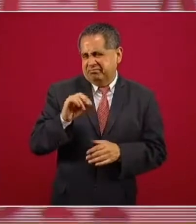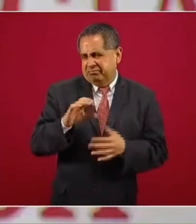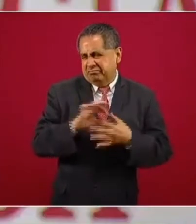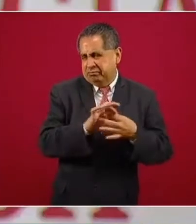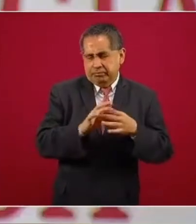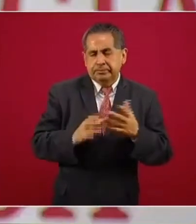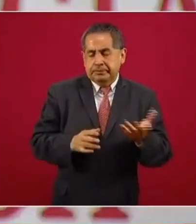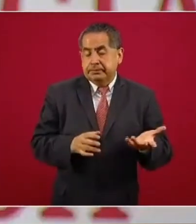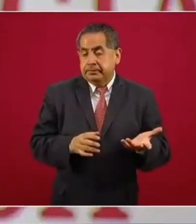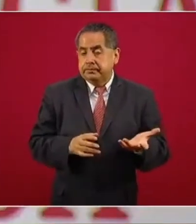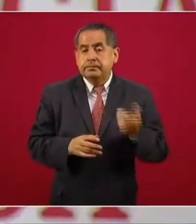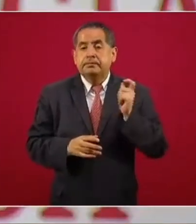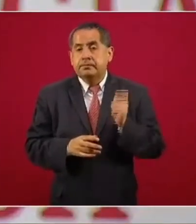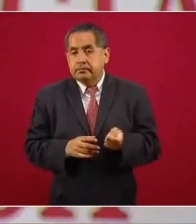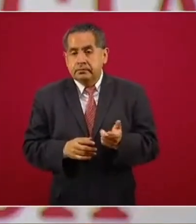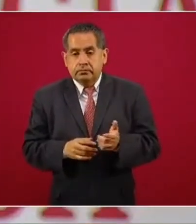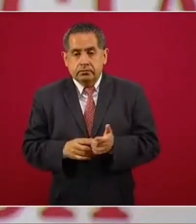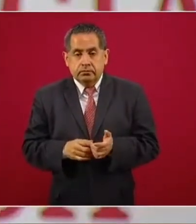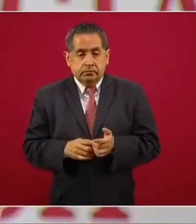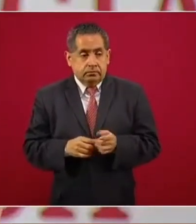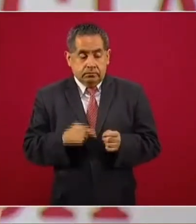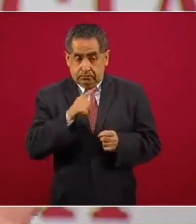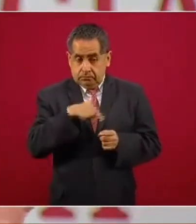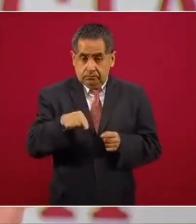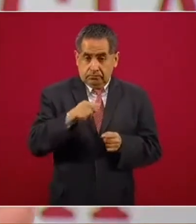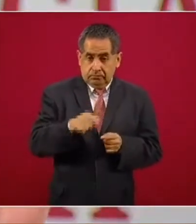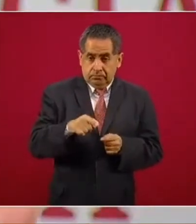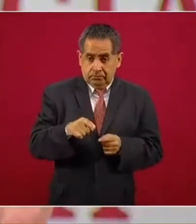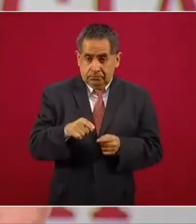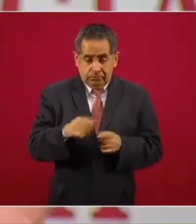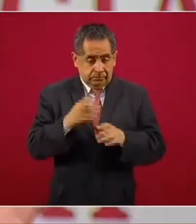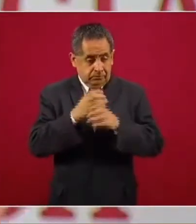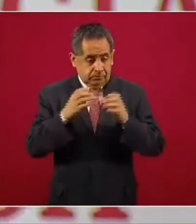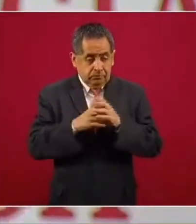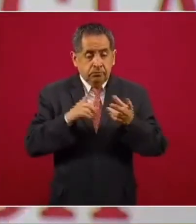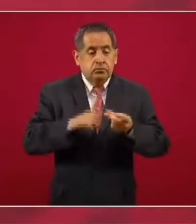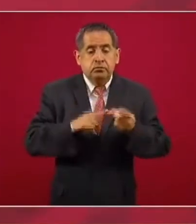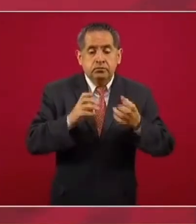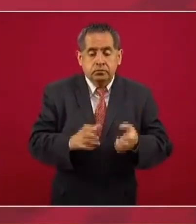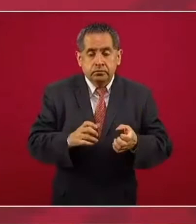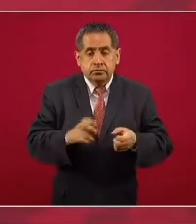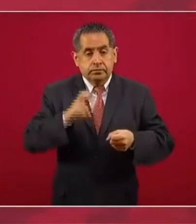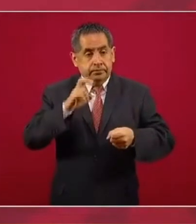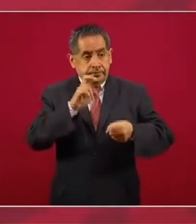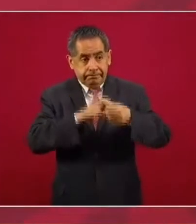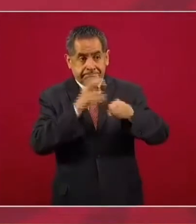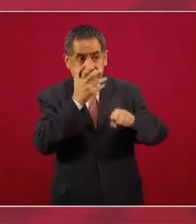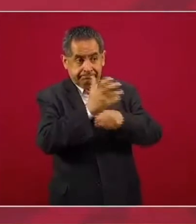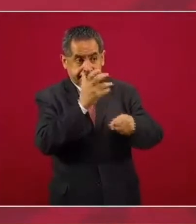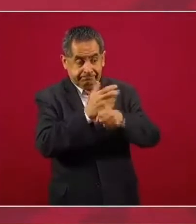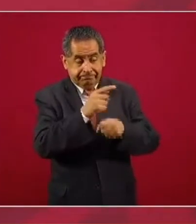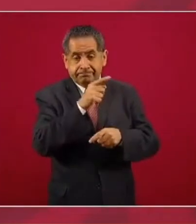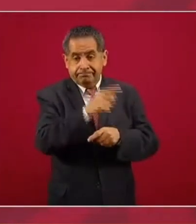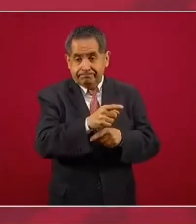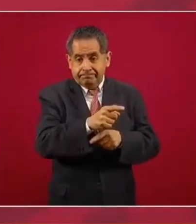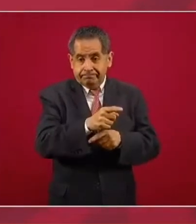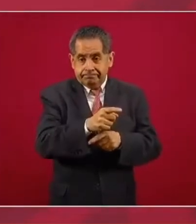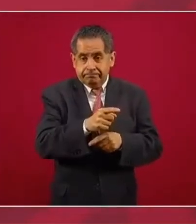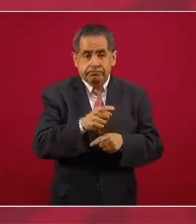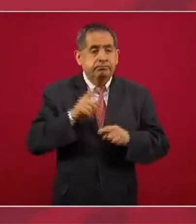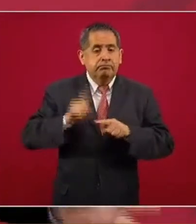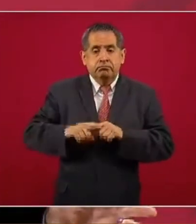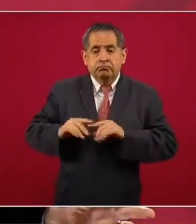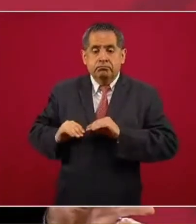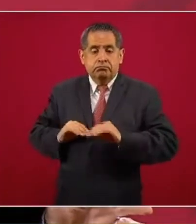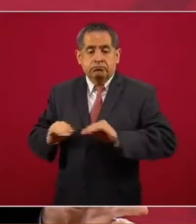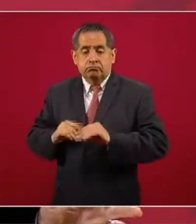al narcotráfico, que tengan esos bienes, esos activos en territorio de los Estados Unidos, pero que sus